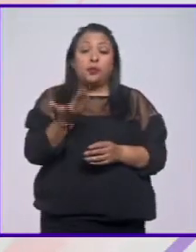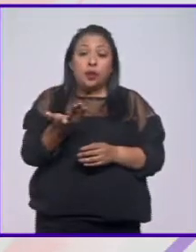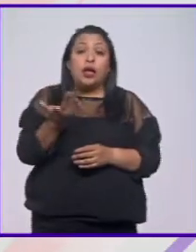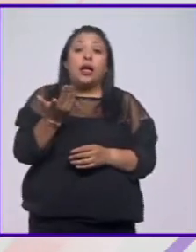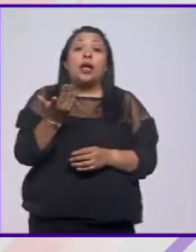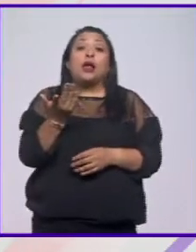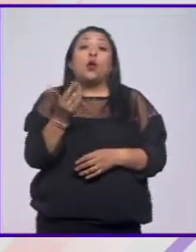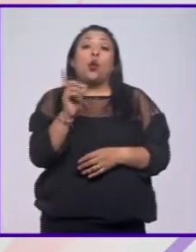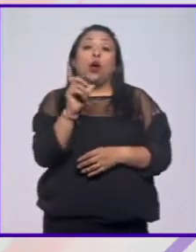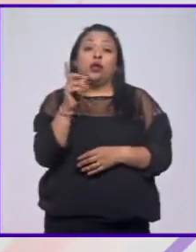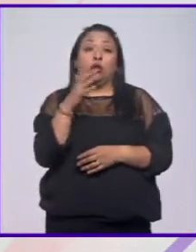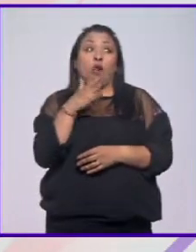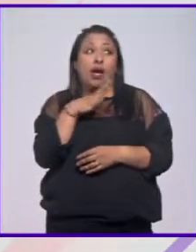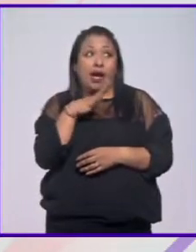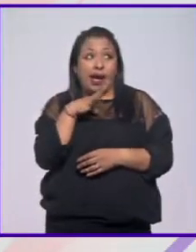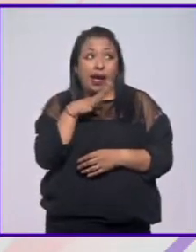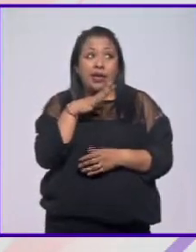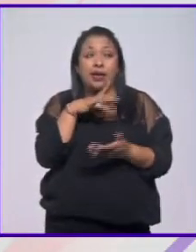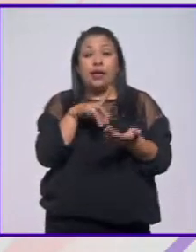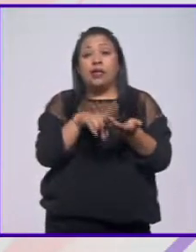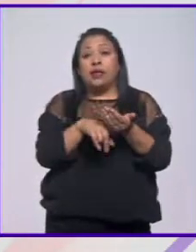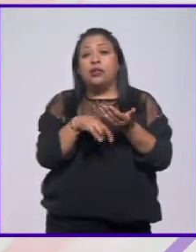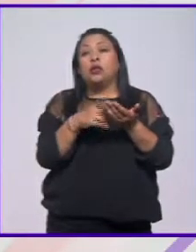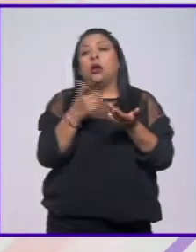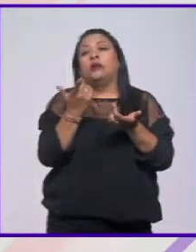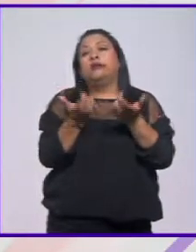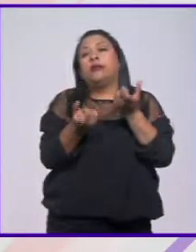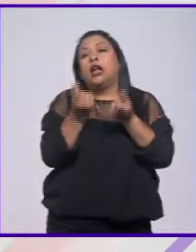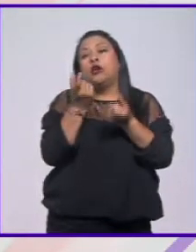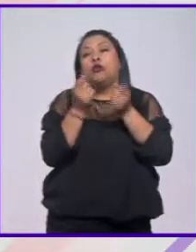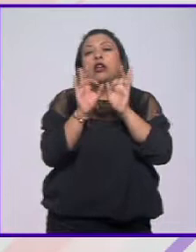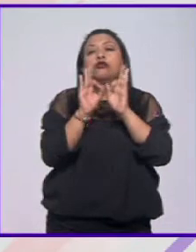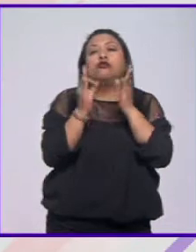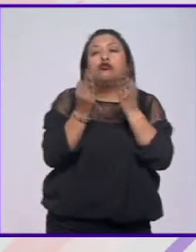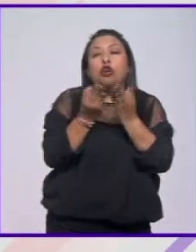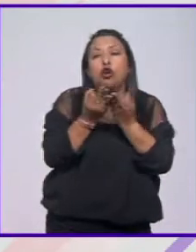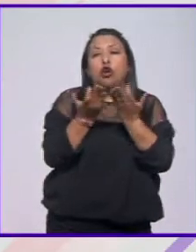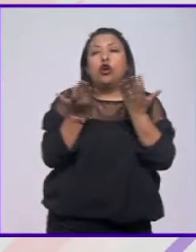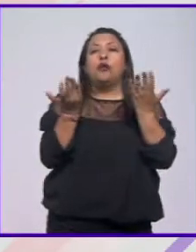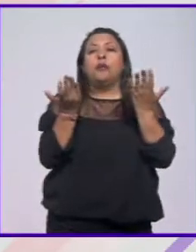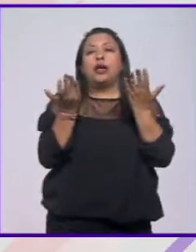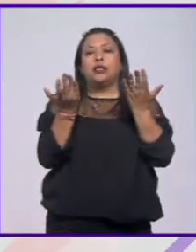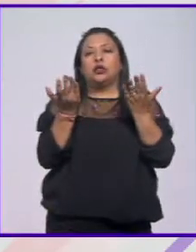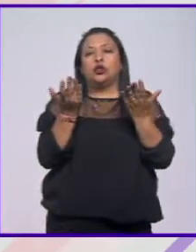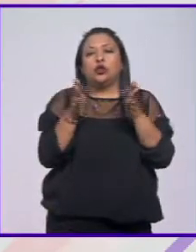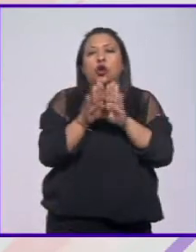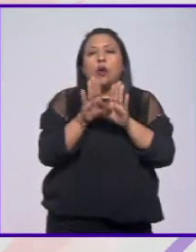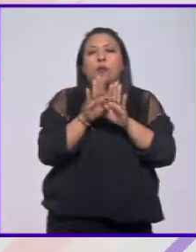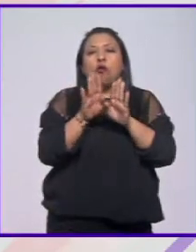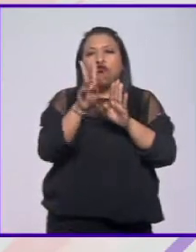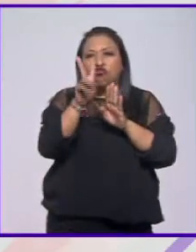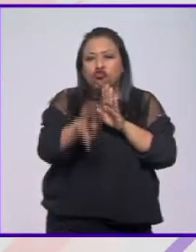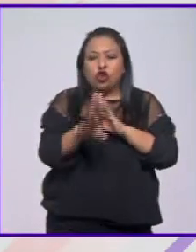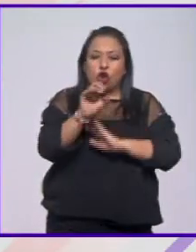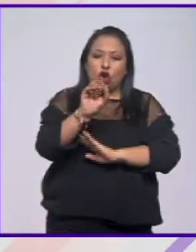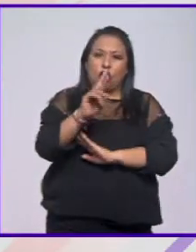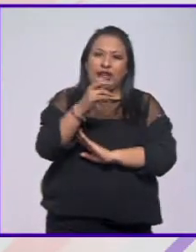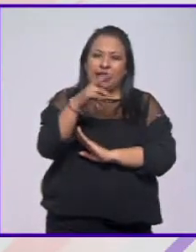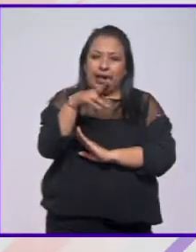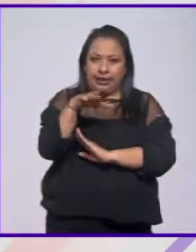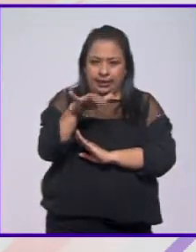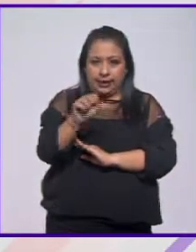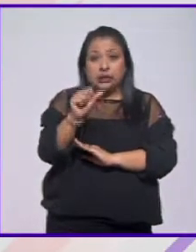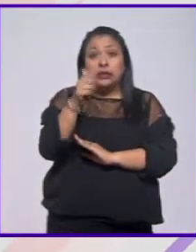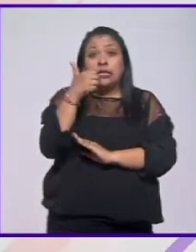el motivo de que hayan algunas formas orgánicas es simplemente porque